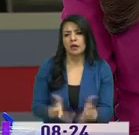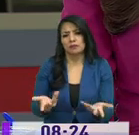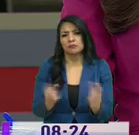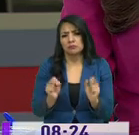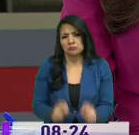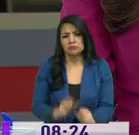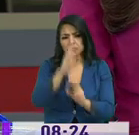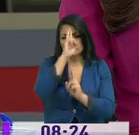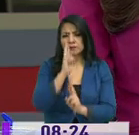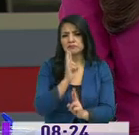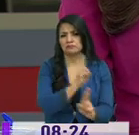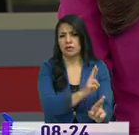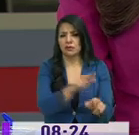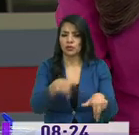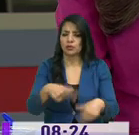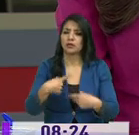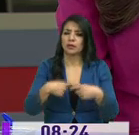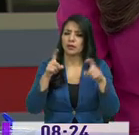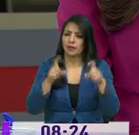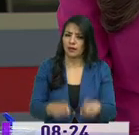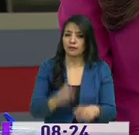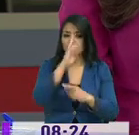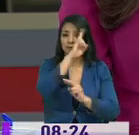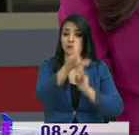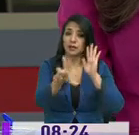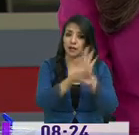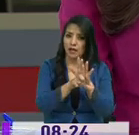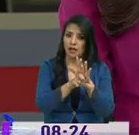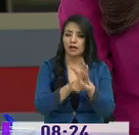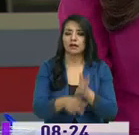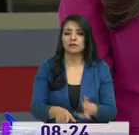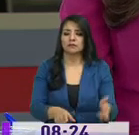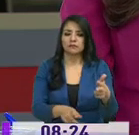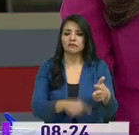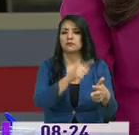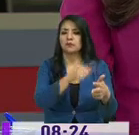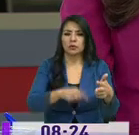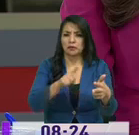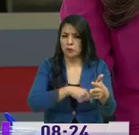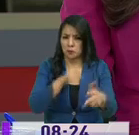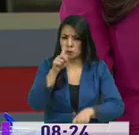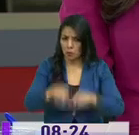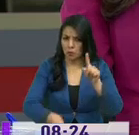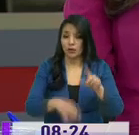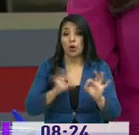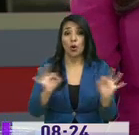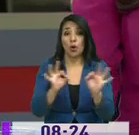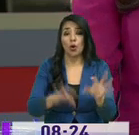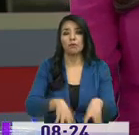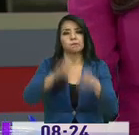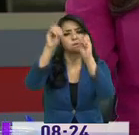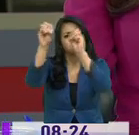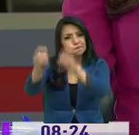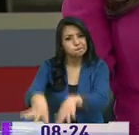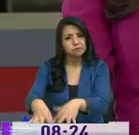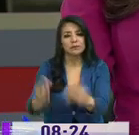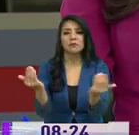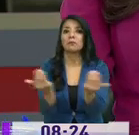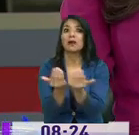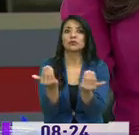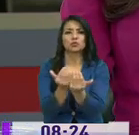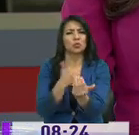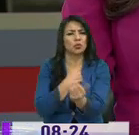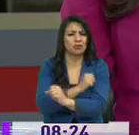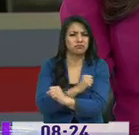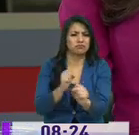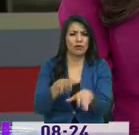podemos respetar las señales de tránsito, no podemos estacionarnos donde queremos y tampoco lo de los contenedores me ha dejado realmente